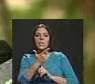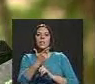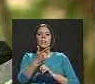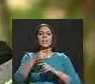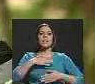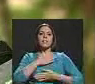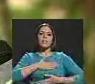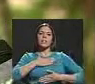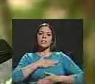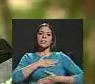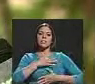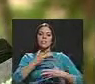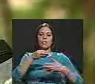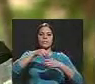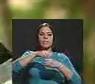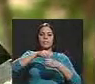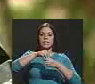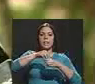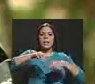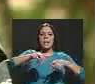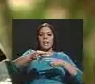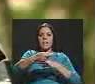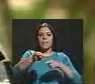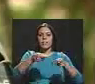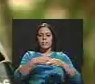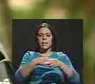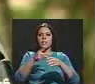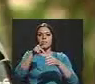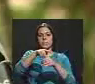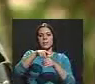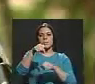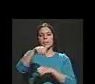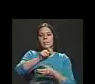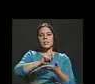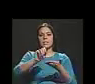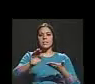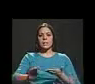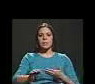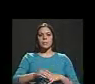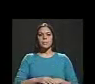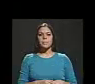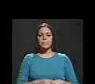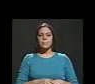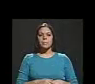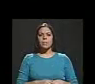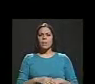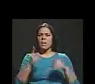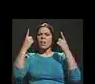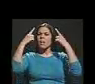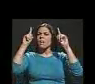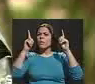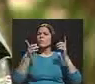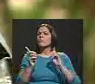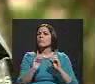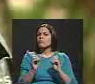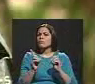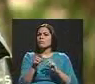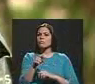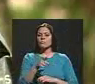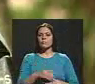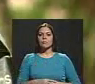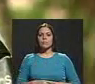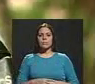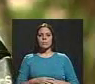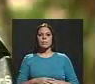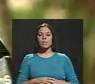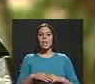intrarregional de los participantes en esta academia qué logros han alcanzado el mayor logro